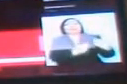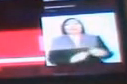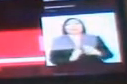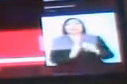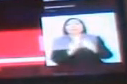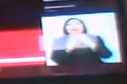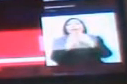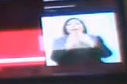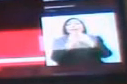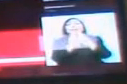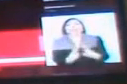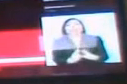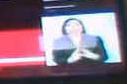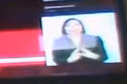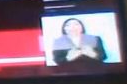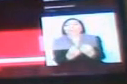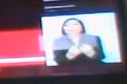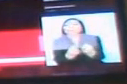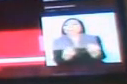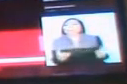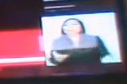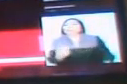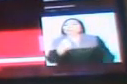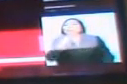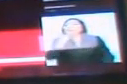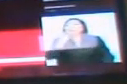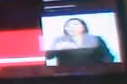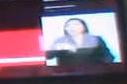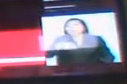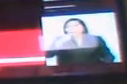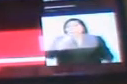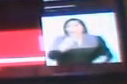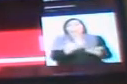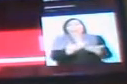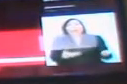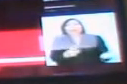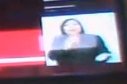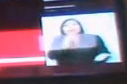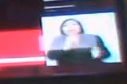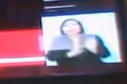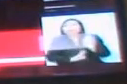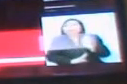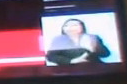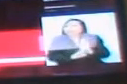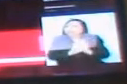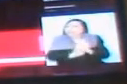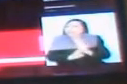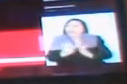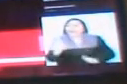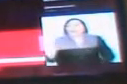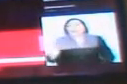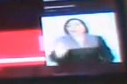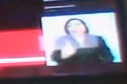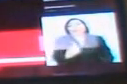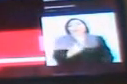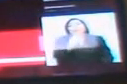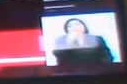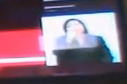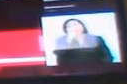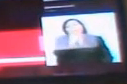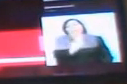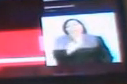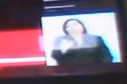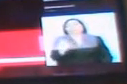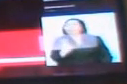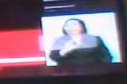dar respuestas a las muchas necesidades, demandas y aspiraciones de cada uno de los peruanos,